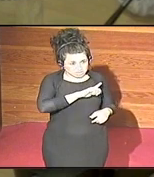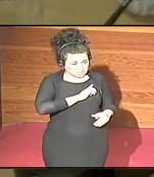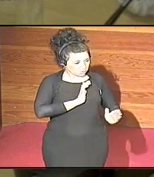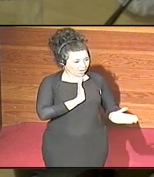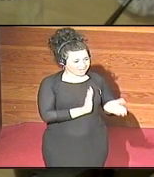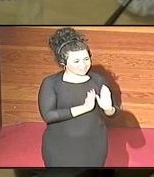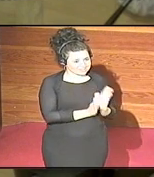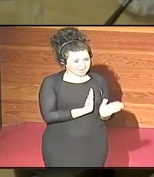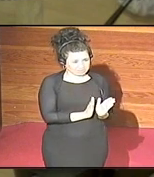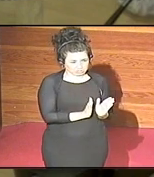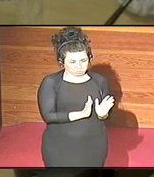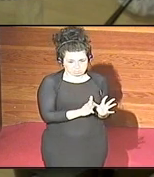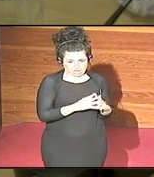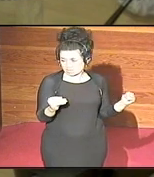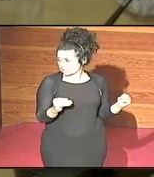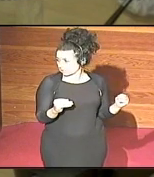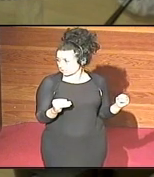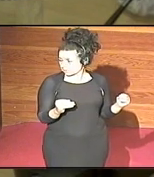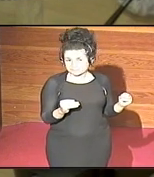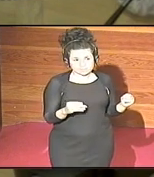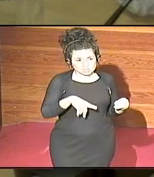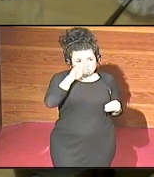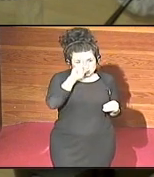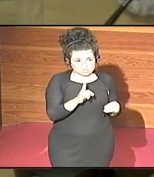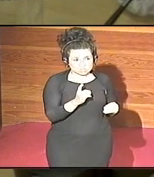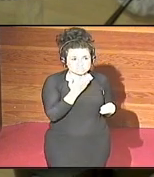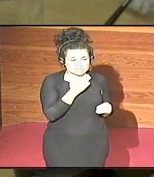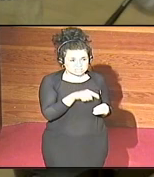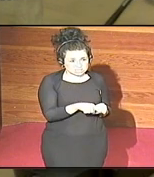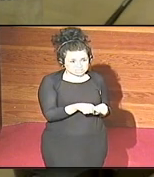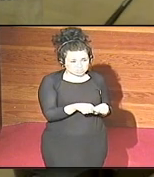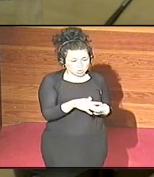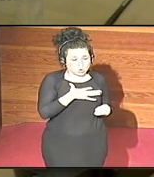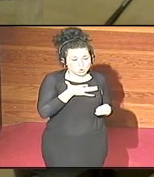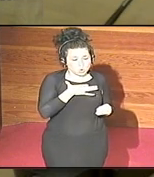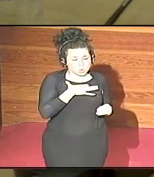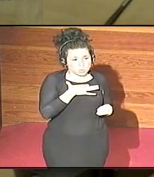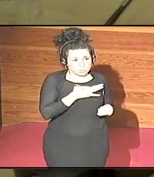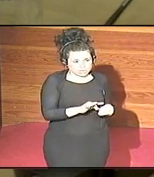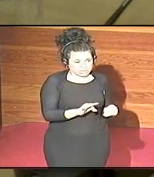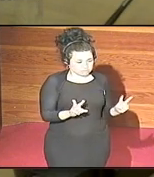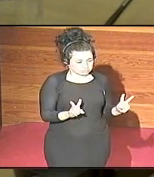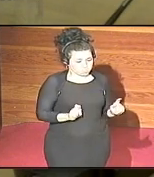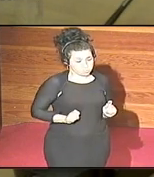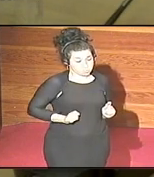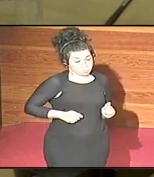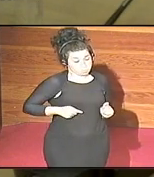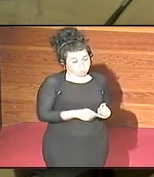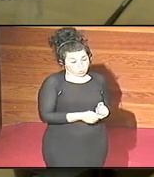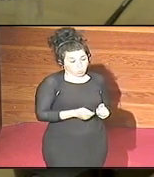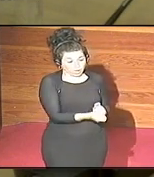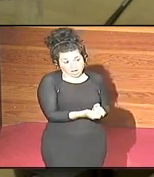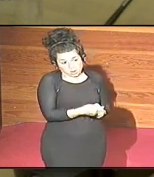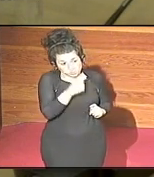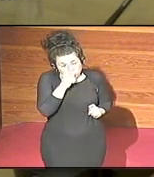adiestramientos, para entendernos. No. Entonces, no sé si eso también ha podido, entre comillas, ya digo, provocarle a Putin o